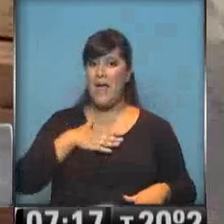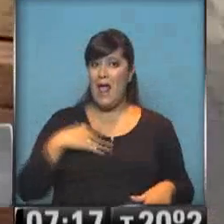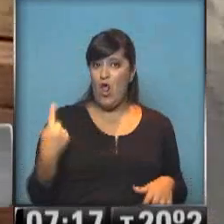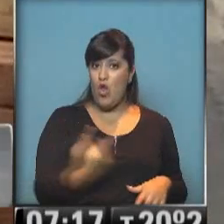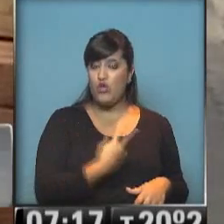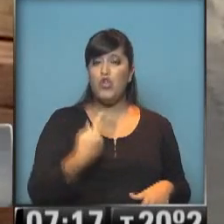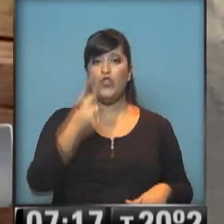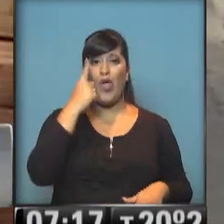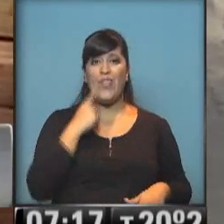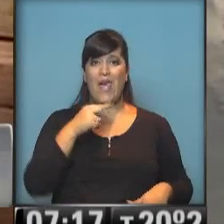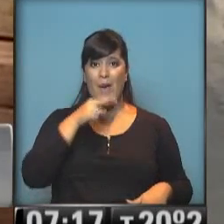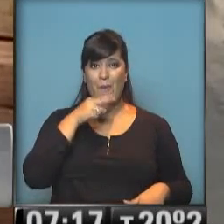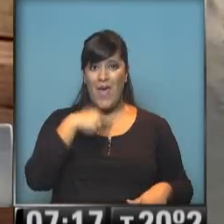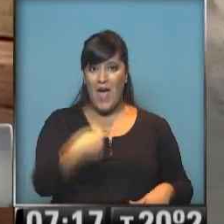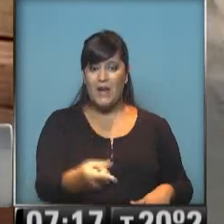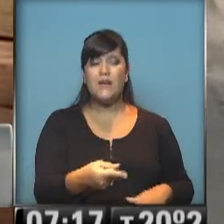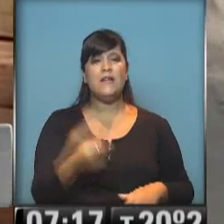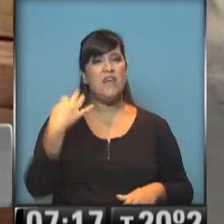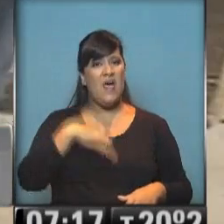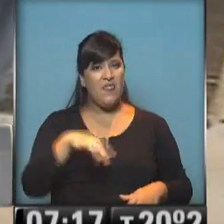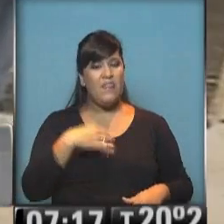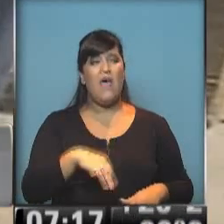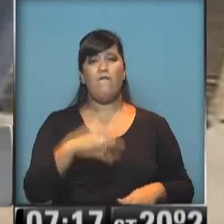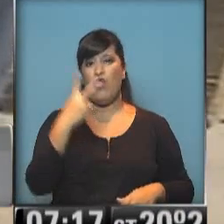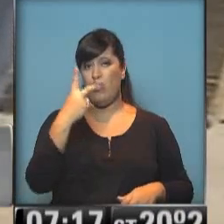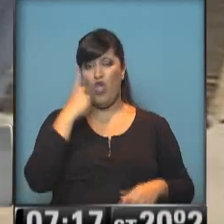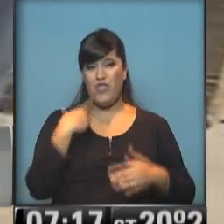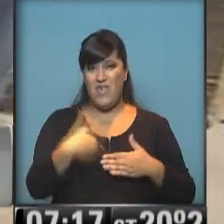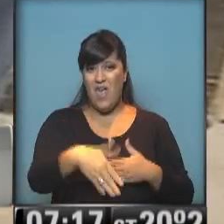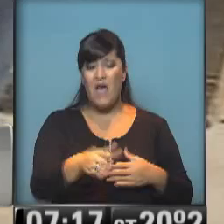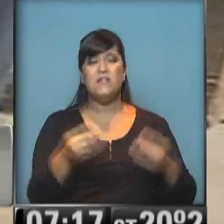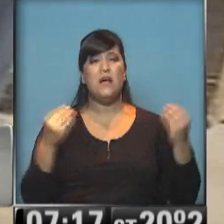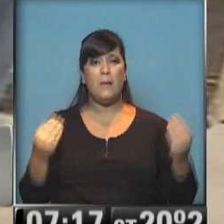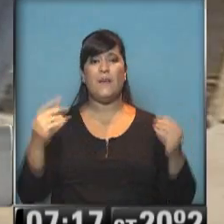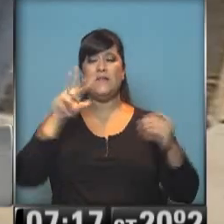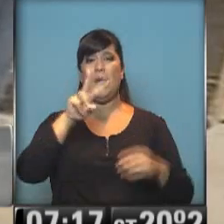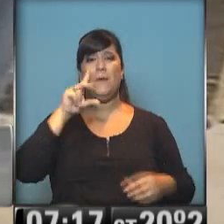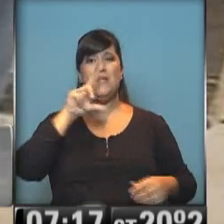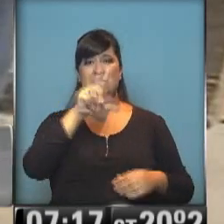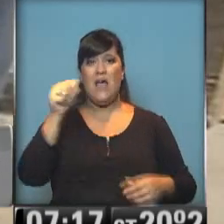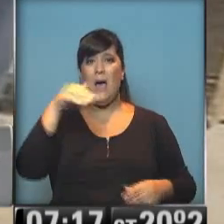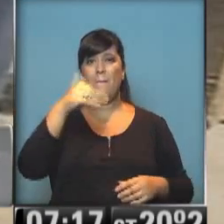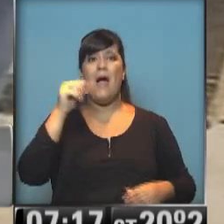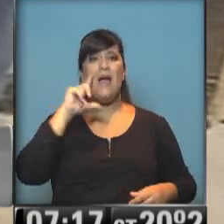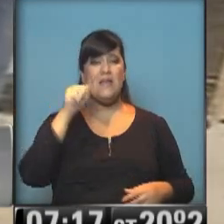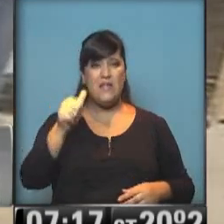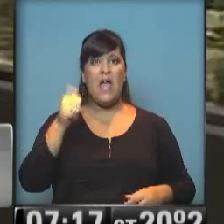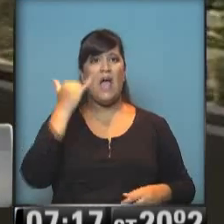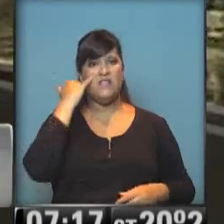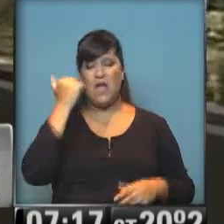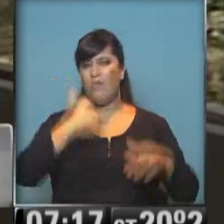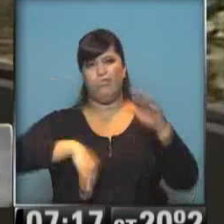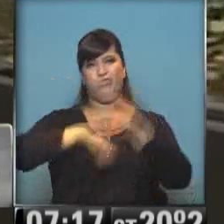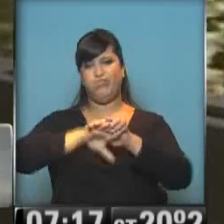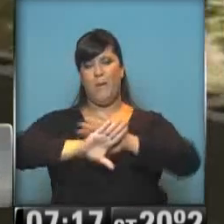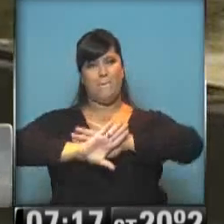viernes tenemos que tener las 48 horas, lo que tiene hoy Villa María, que ya es el pico. Villa María ya